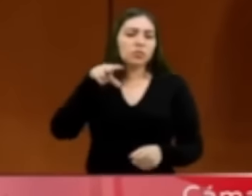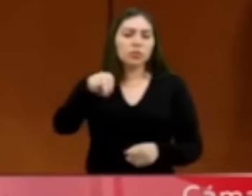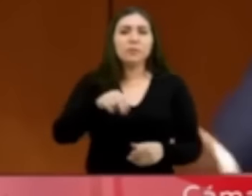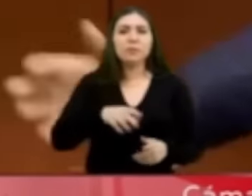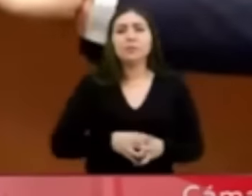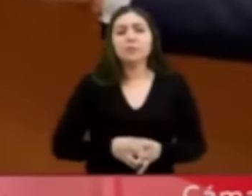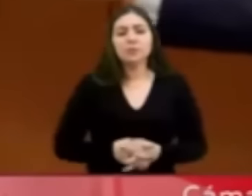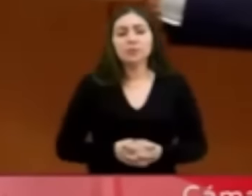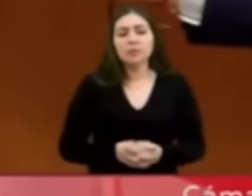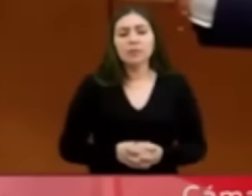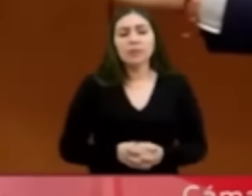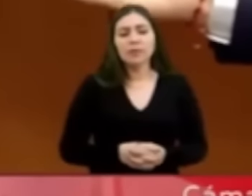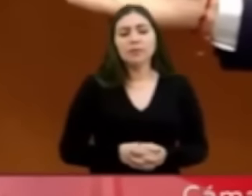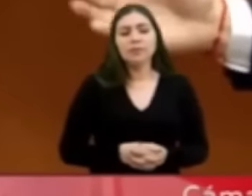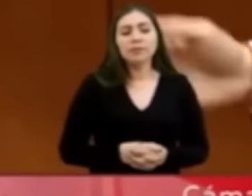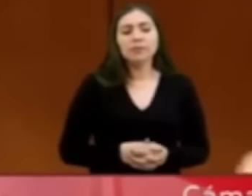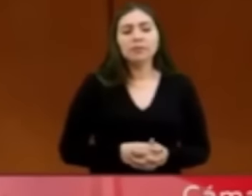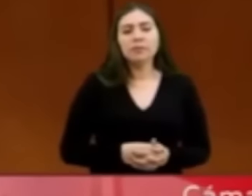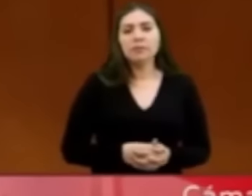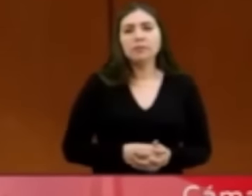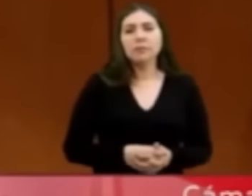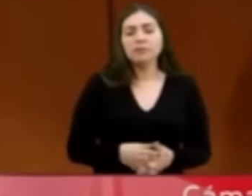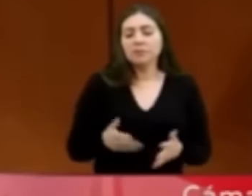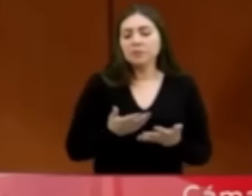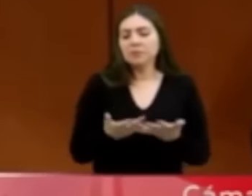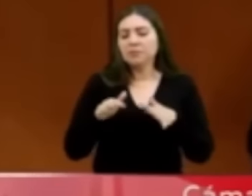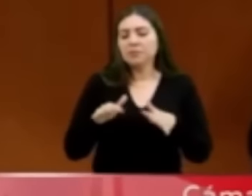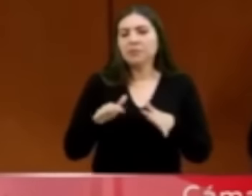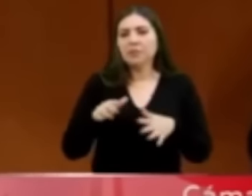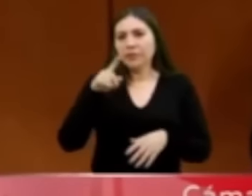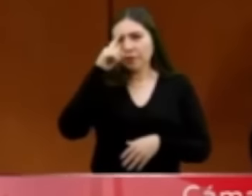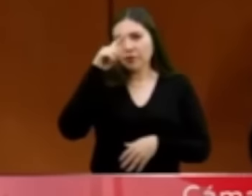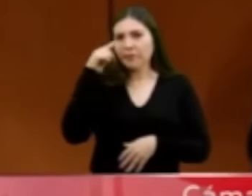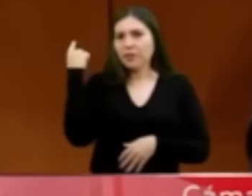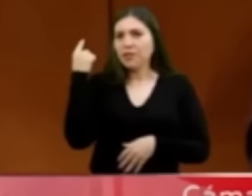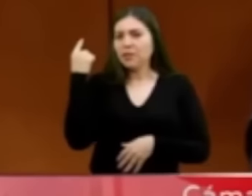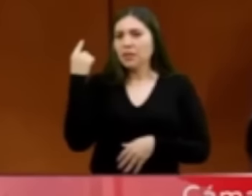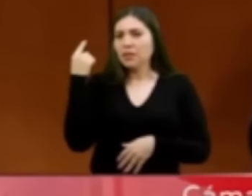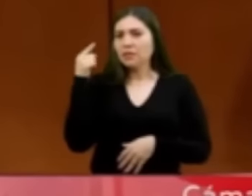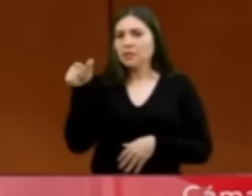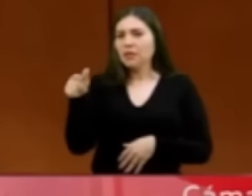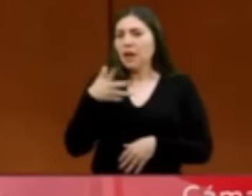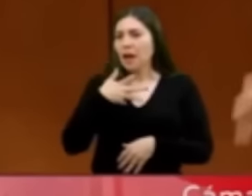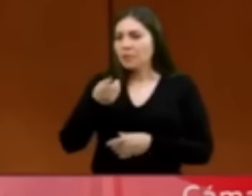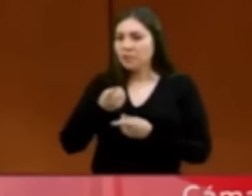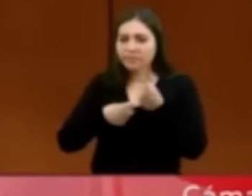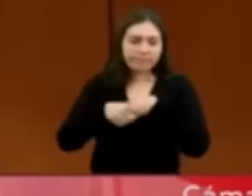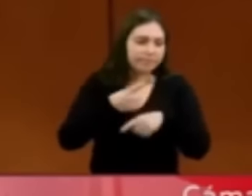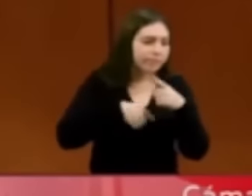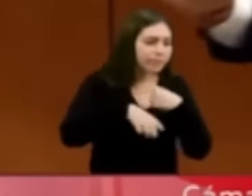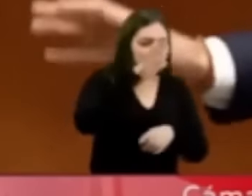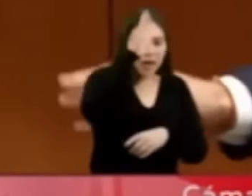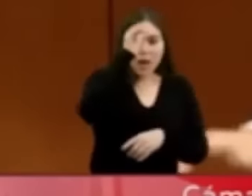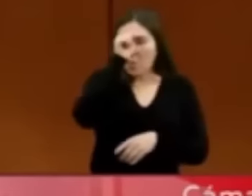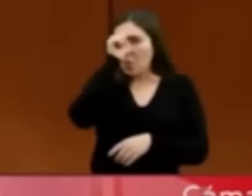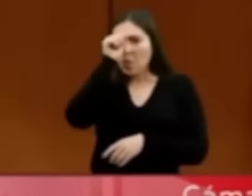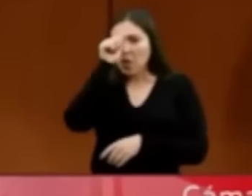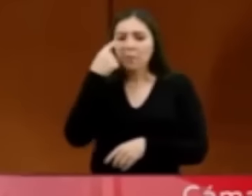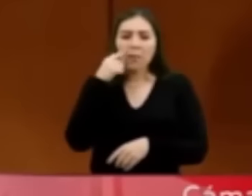Es evidente que hubo un pacto de impunidad. Es evidente que se acabó la